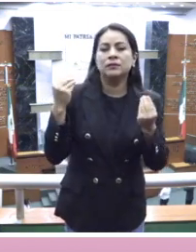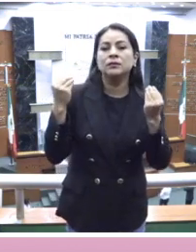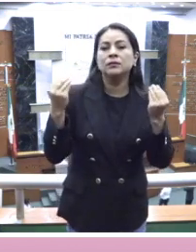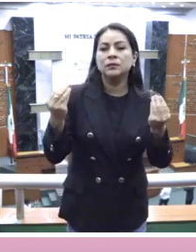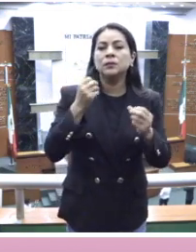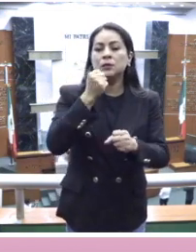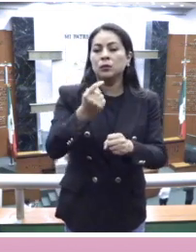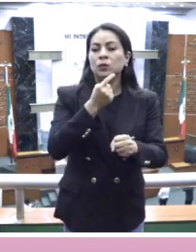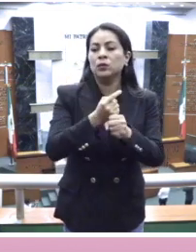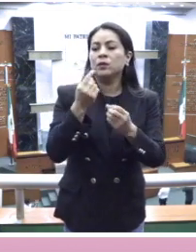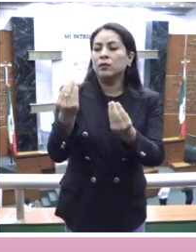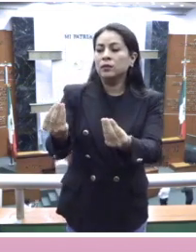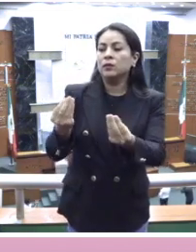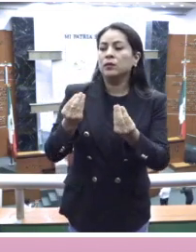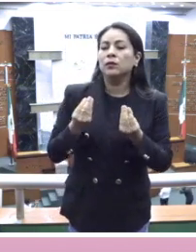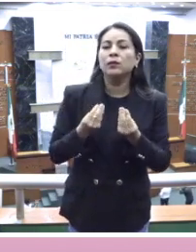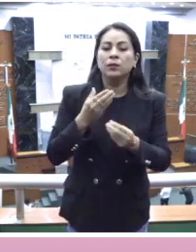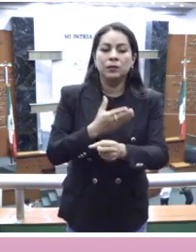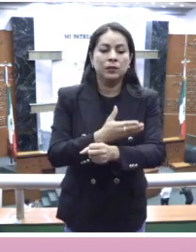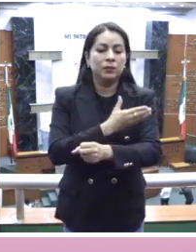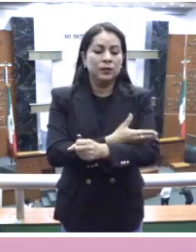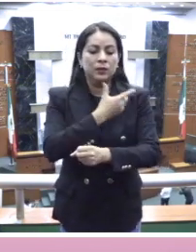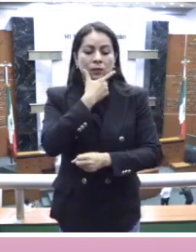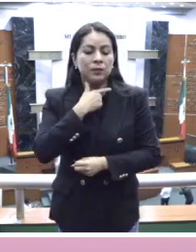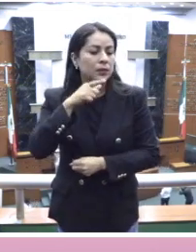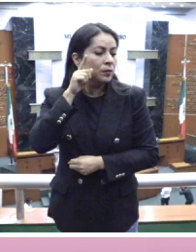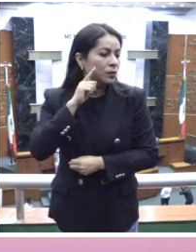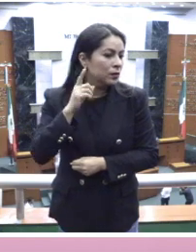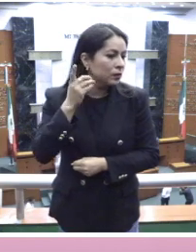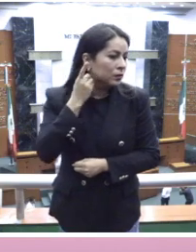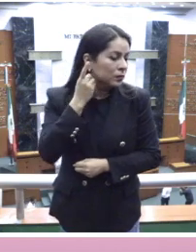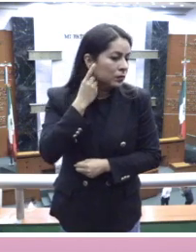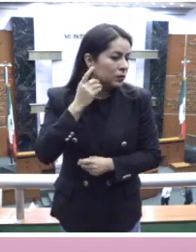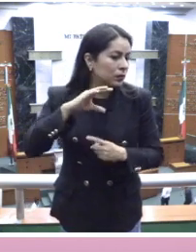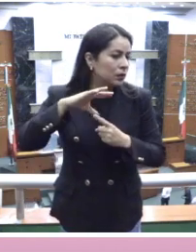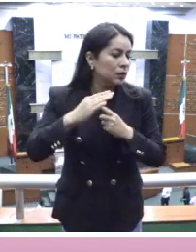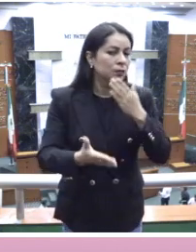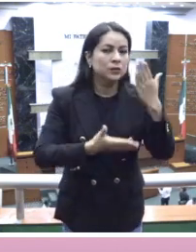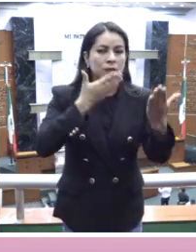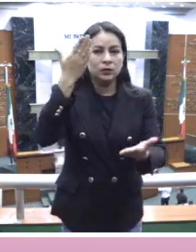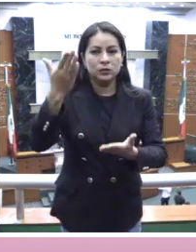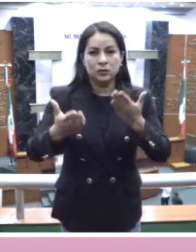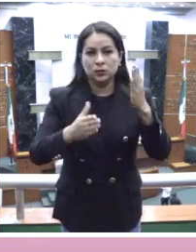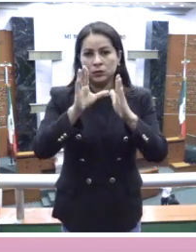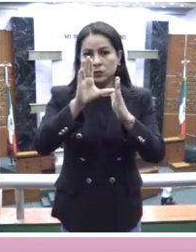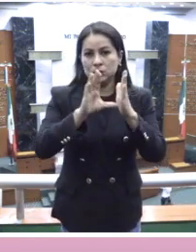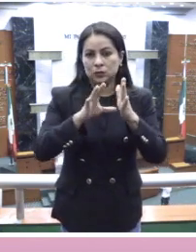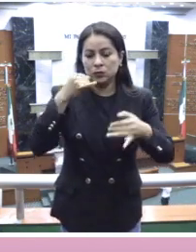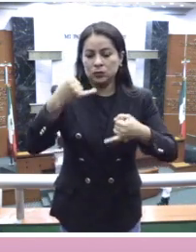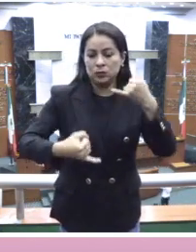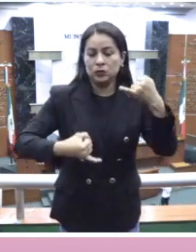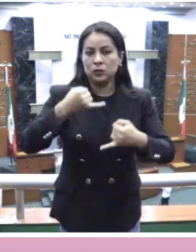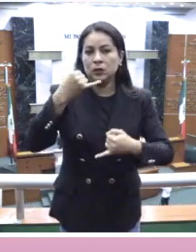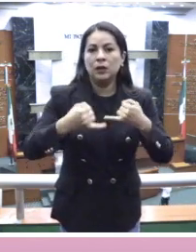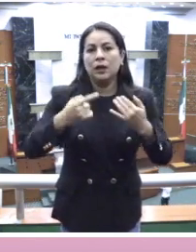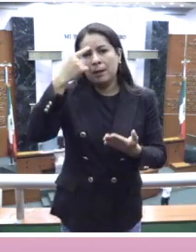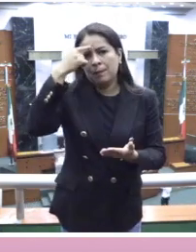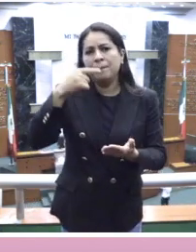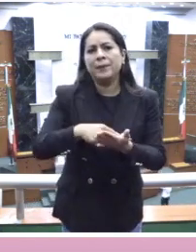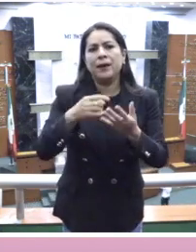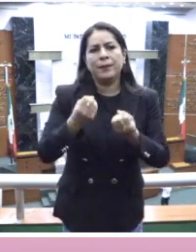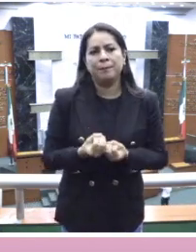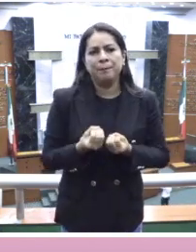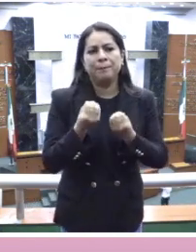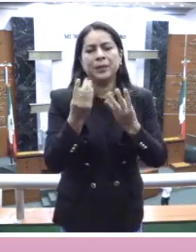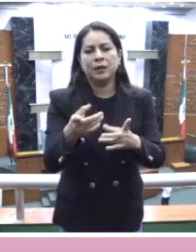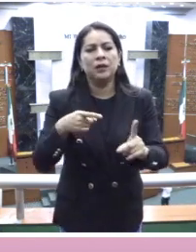la oportunidad que me conceden mi compañera y compañeros diputados de la Comisión de Estudios Constitucionales y Jurídicos para dirigirme a